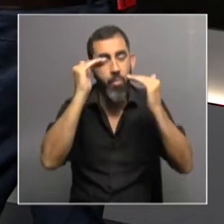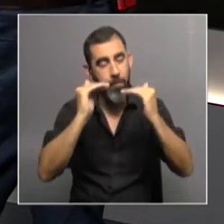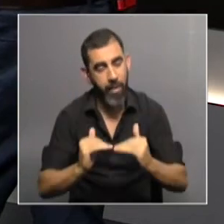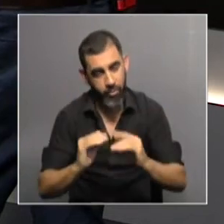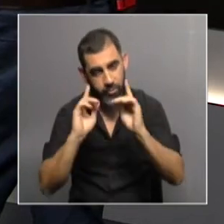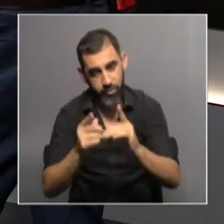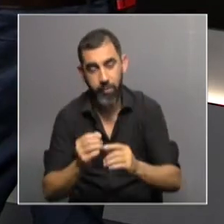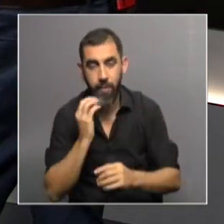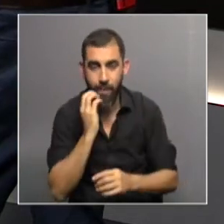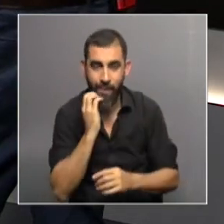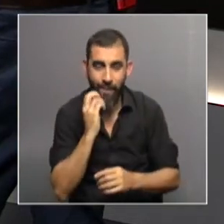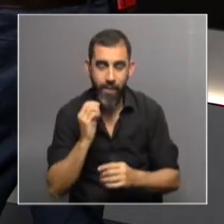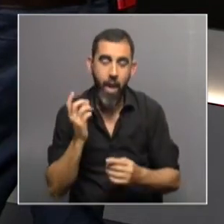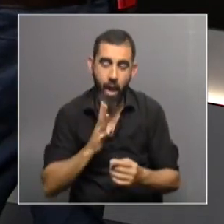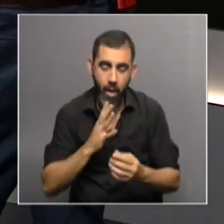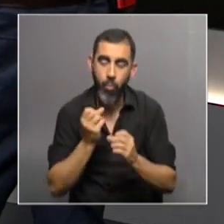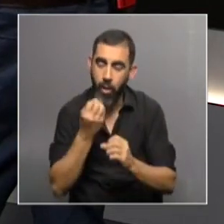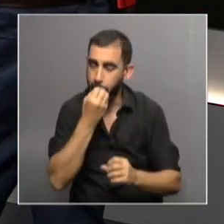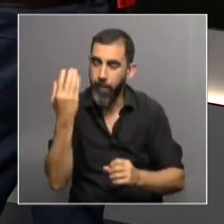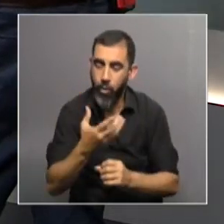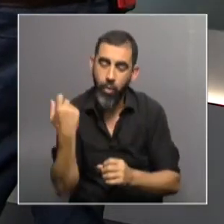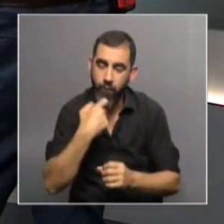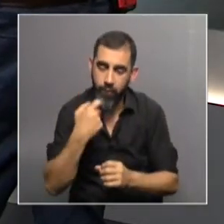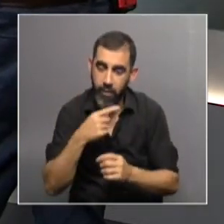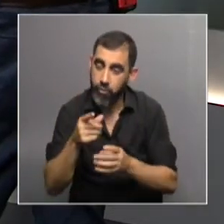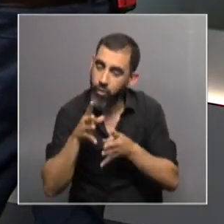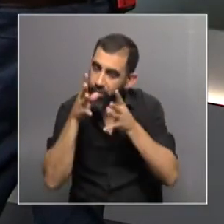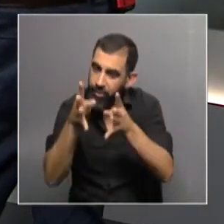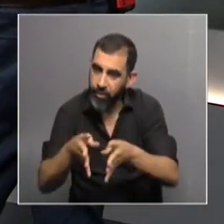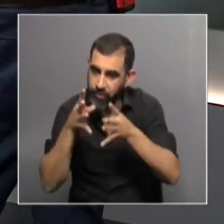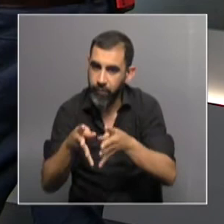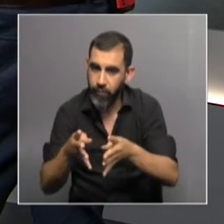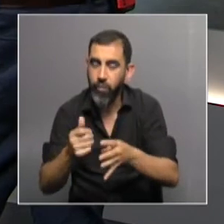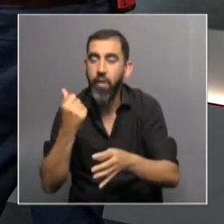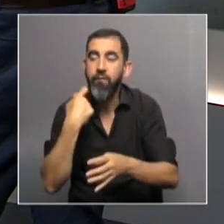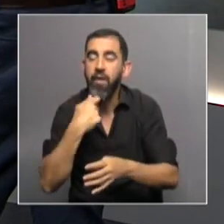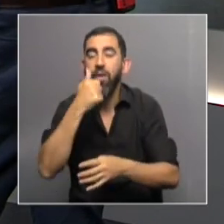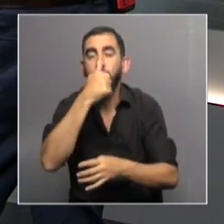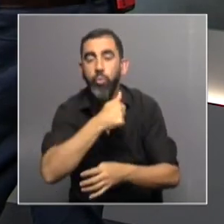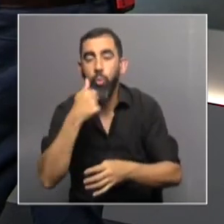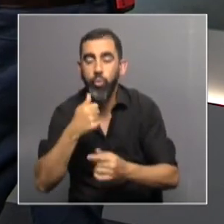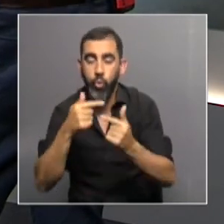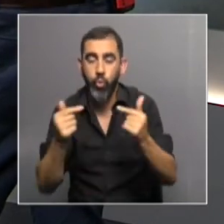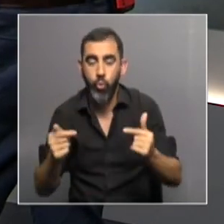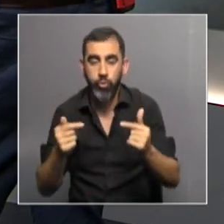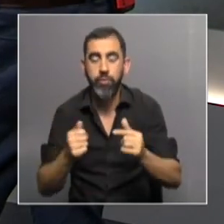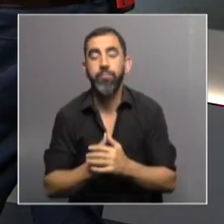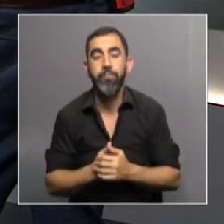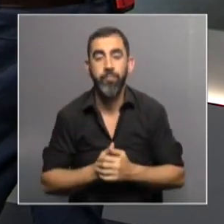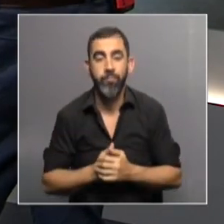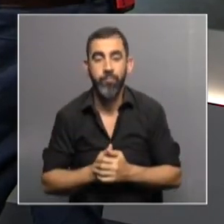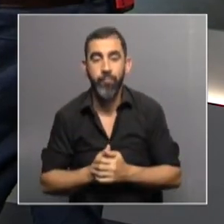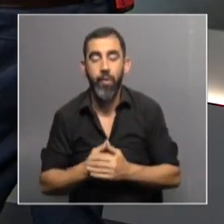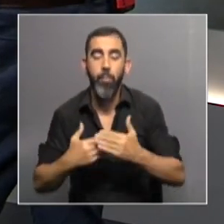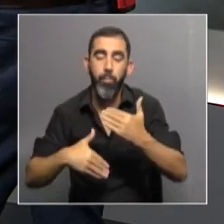y eso es algo en donde hay mucho espacio para mejorar y es el desafío que te decía de resolver cuestiones propias de la fragmentación del proceso de